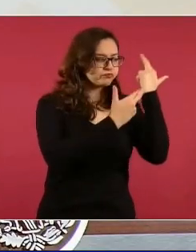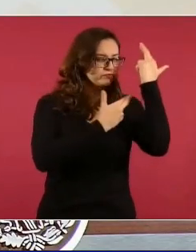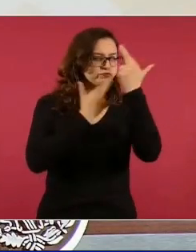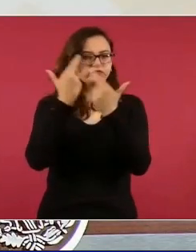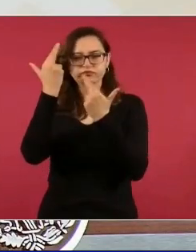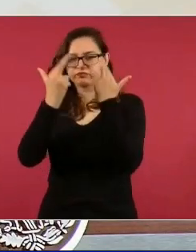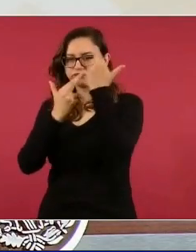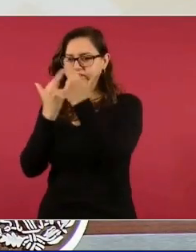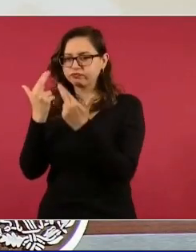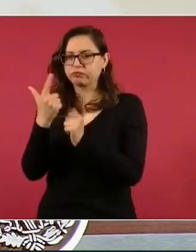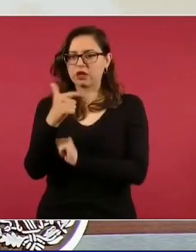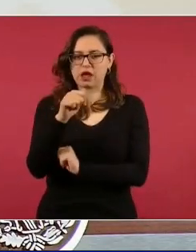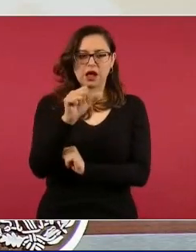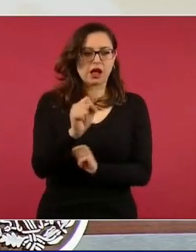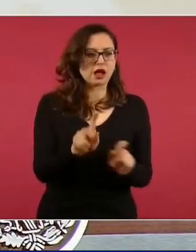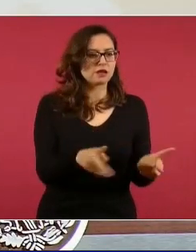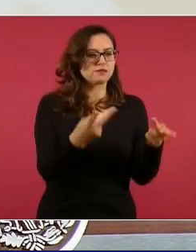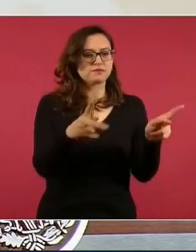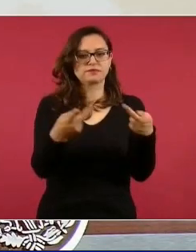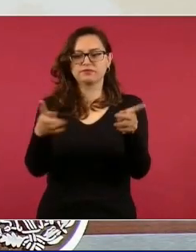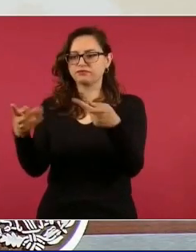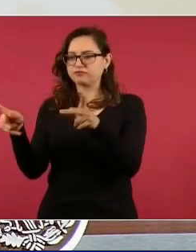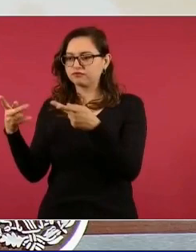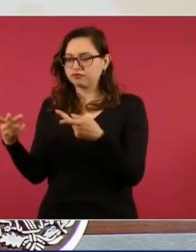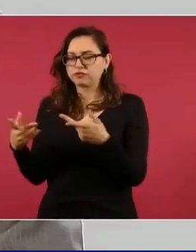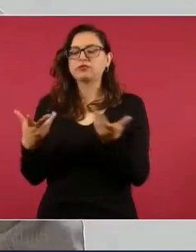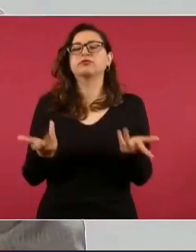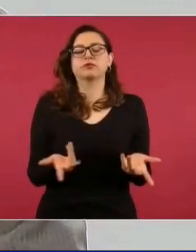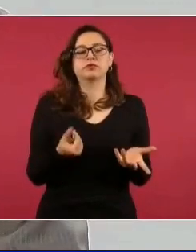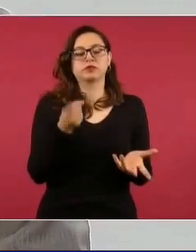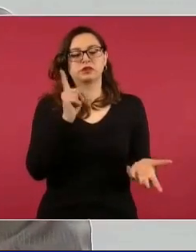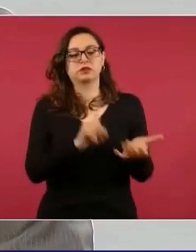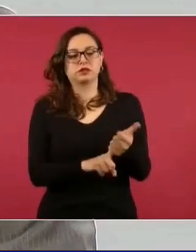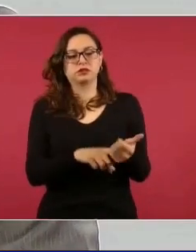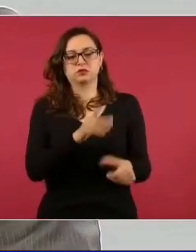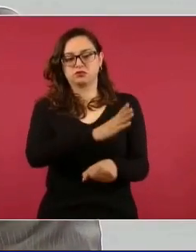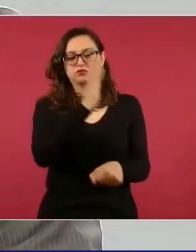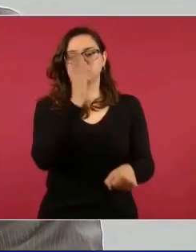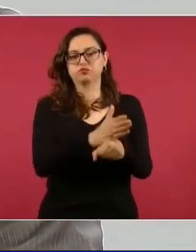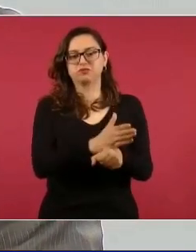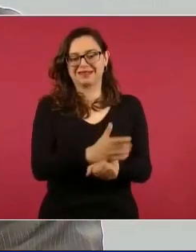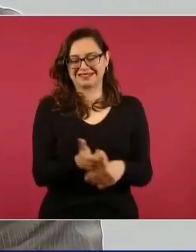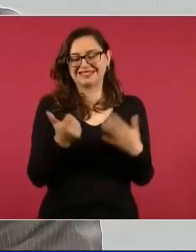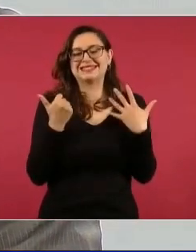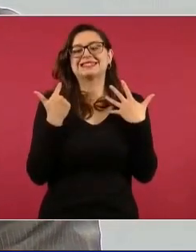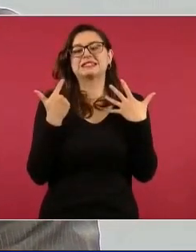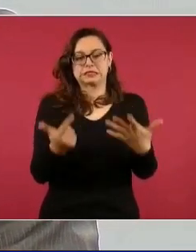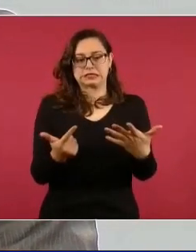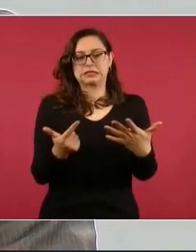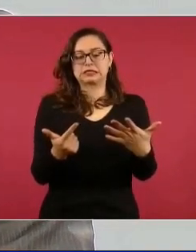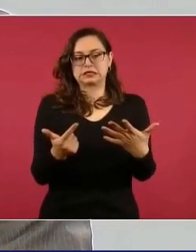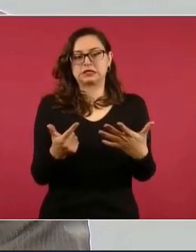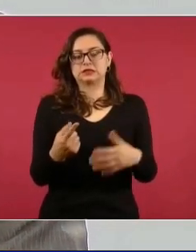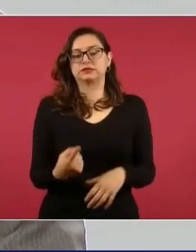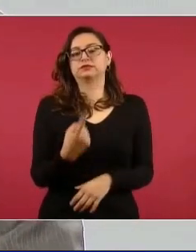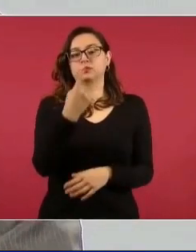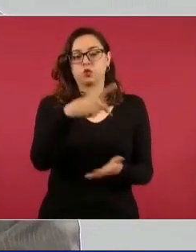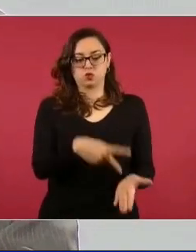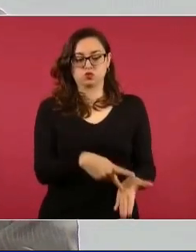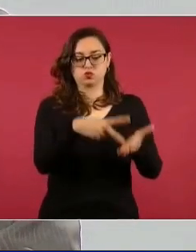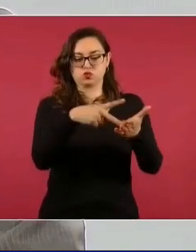expendedores de gas, 7 resultaron con infracciones, por lo cual inmovilizamos una